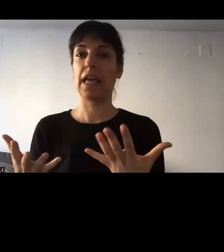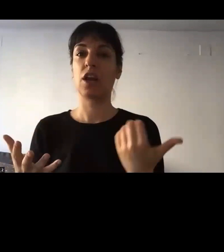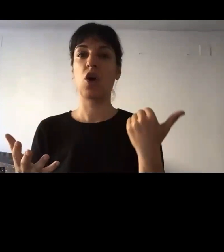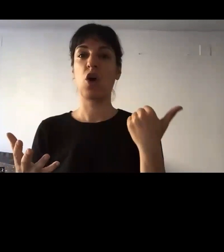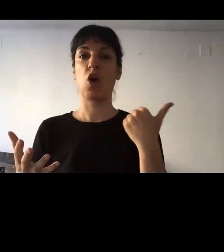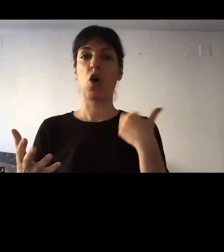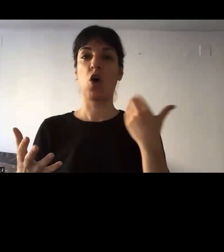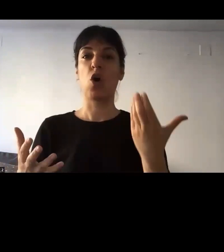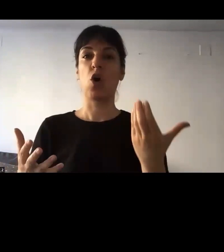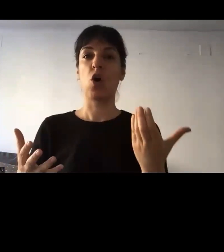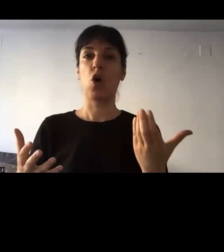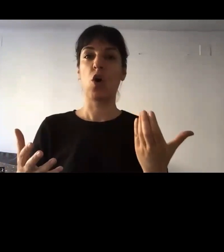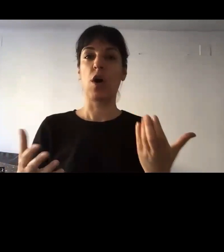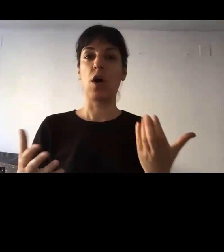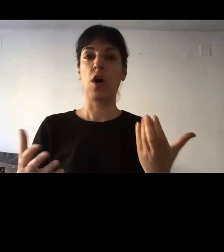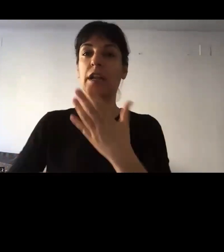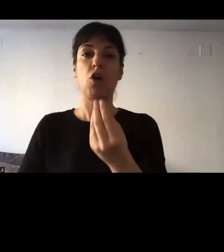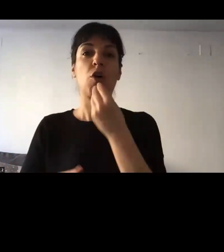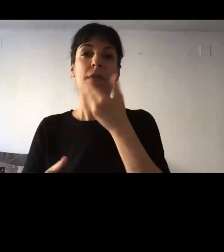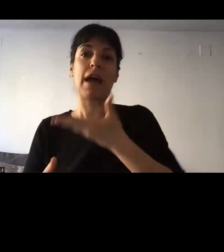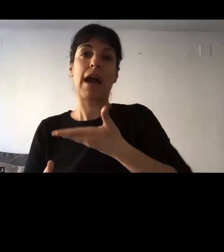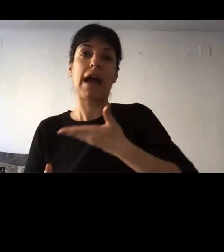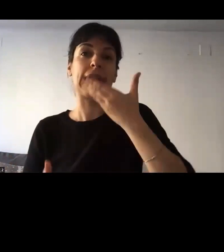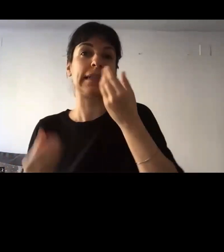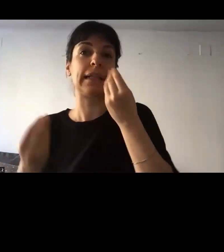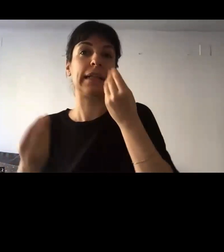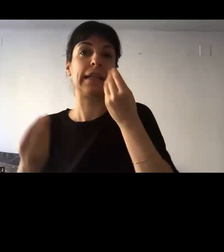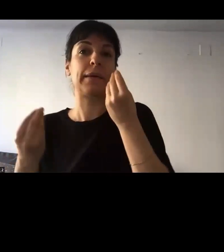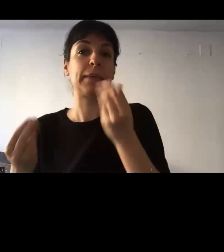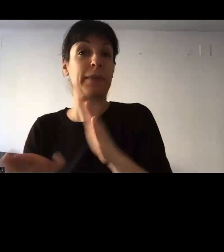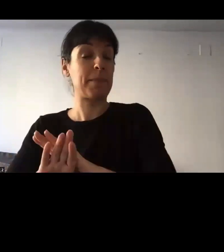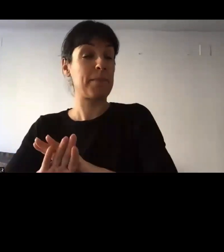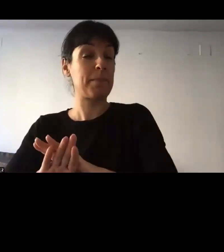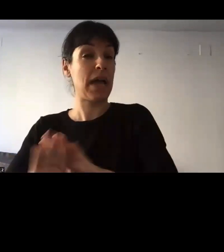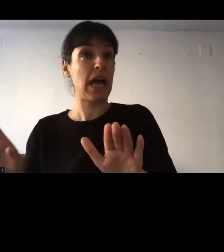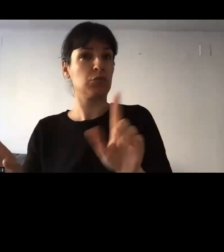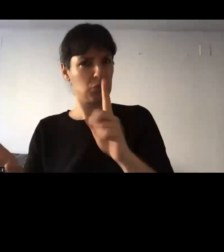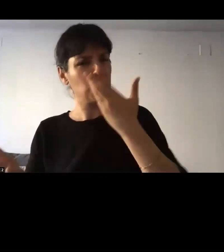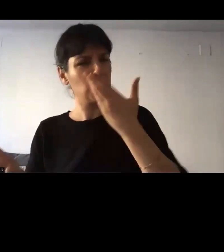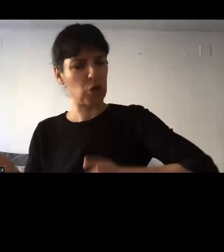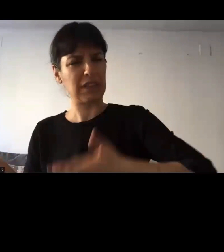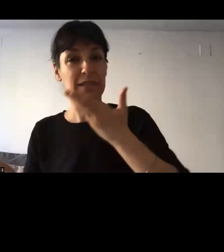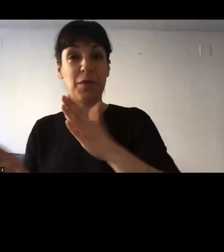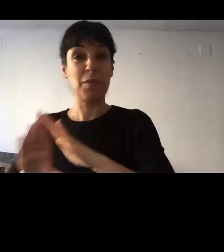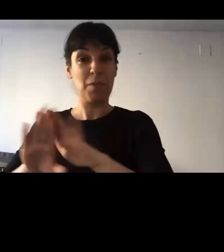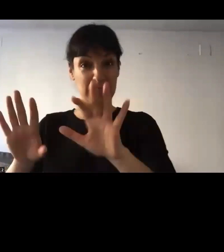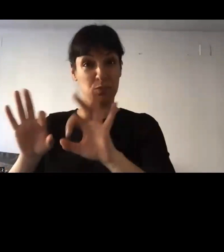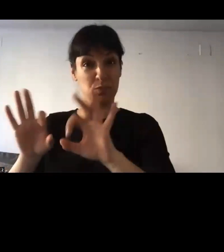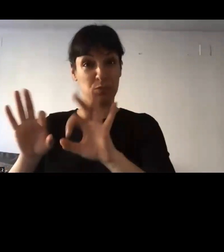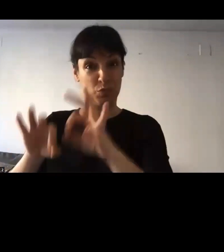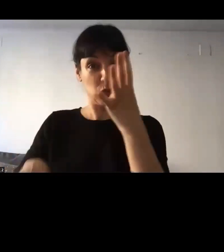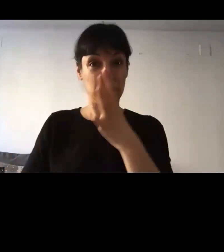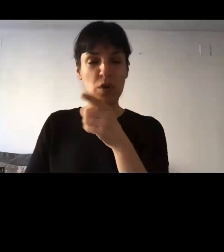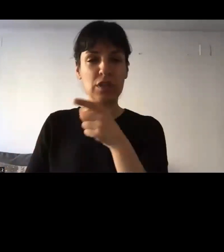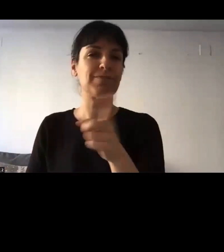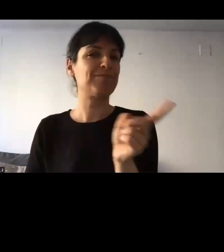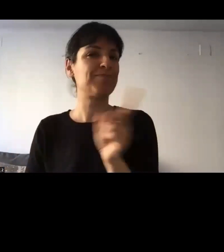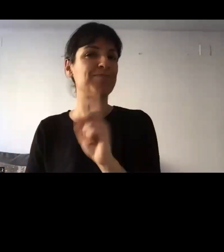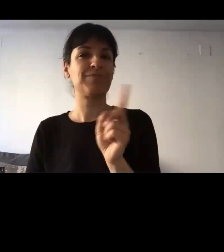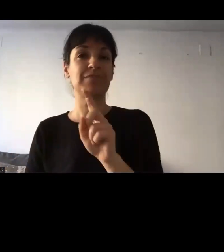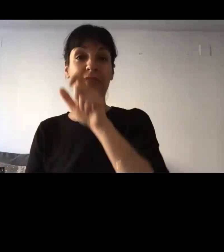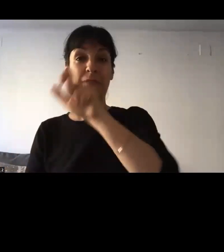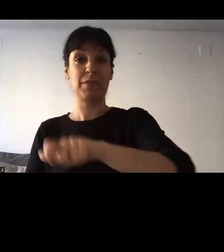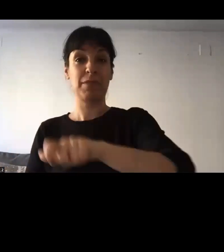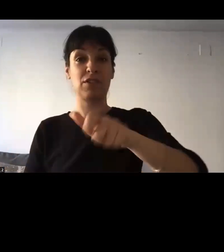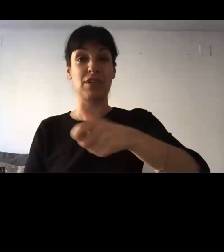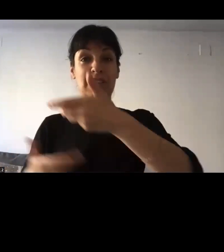bien la comida, que bueno, también es importante, pero creo que realmente lo importante que me han dado las personas que a mí me han